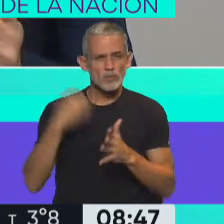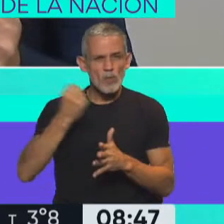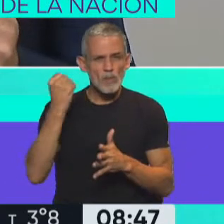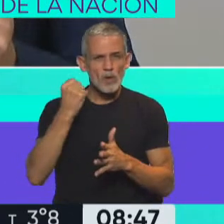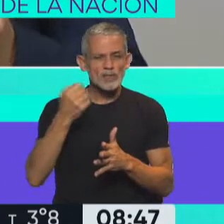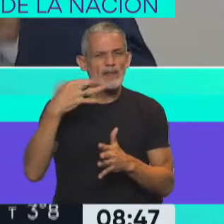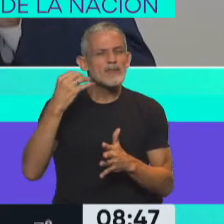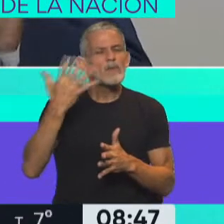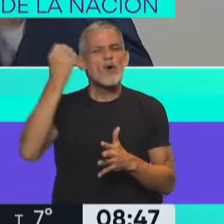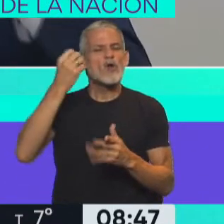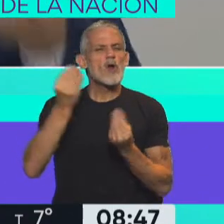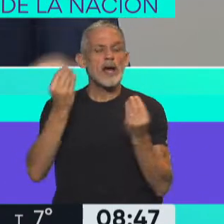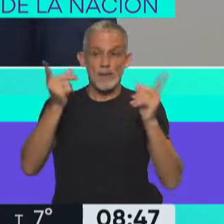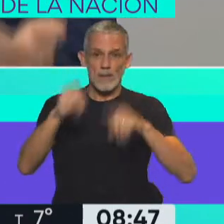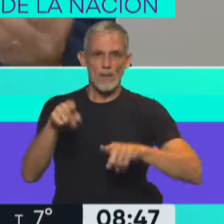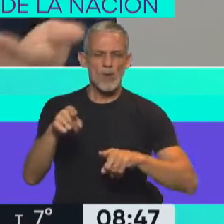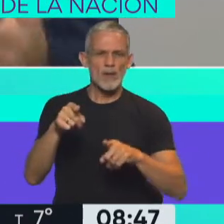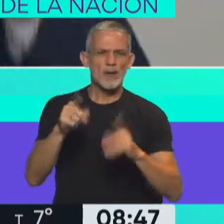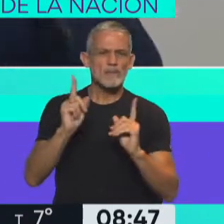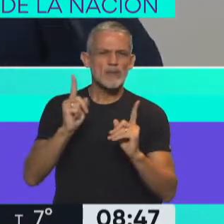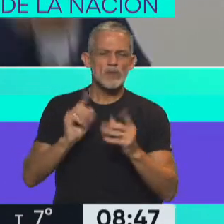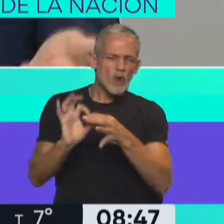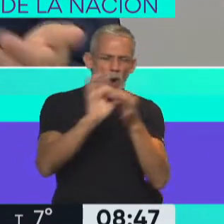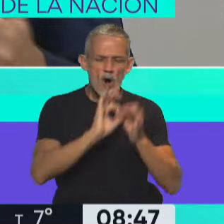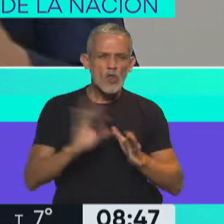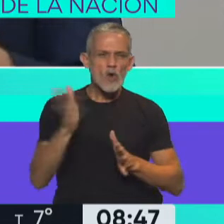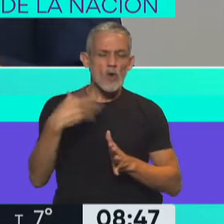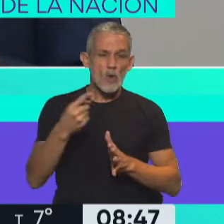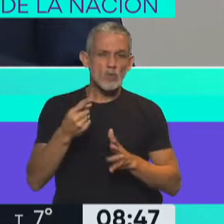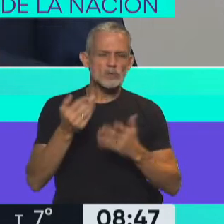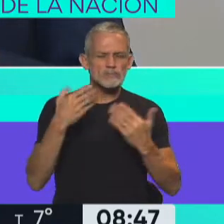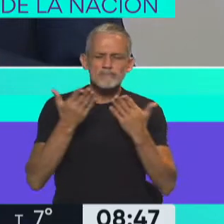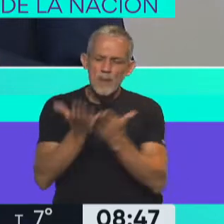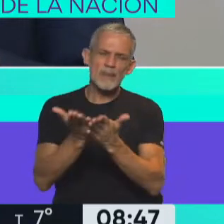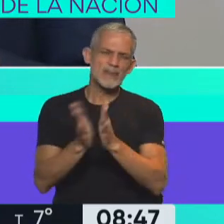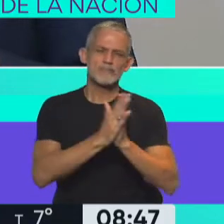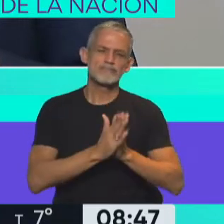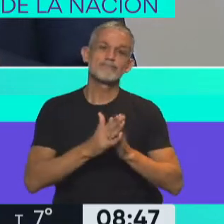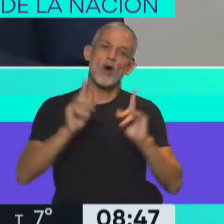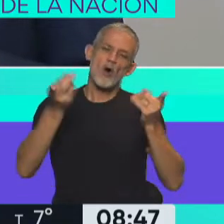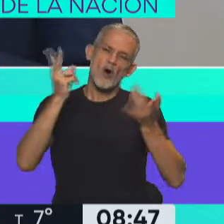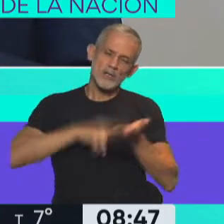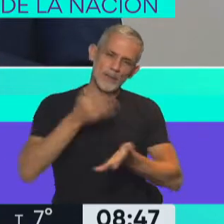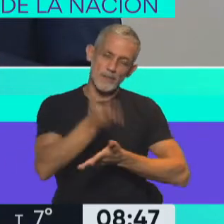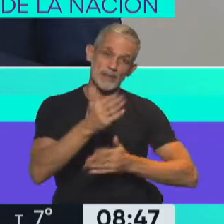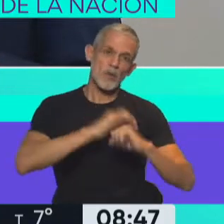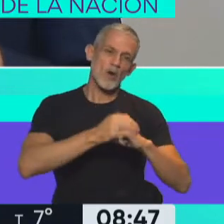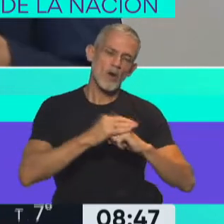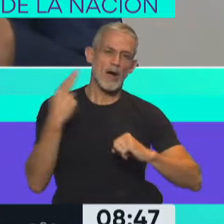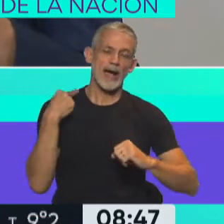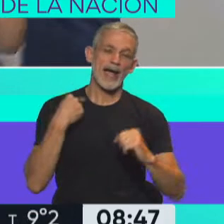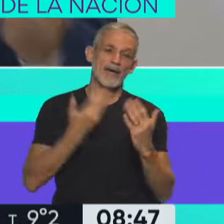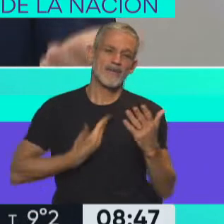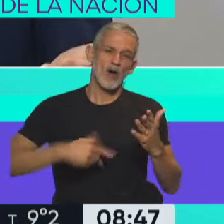que lograr volver a transitar entre todos y todos, interpelamos nuevamente al jefe de gobierno, Horacio Rodríguez Larreta, para que lo